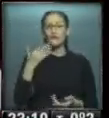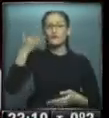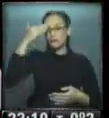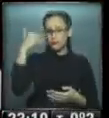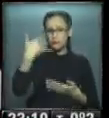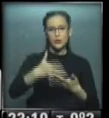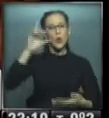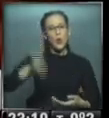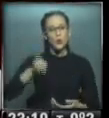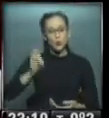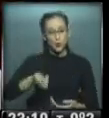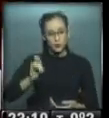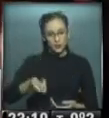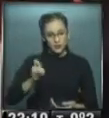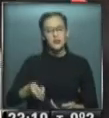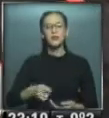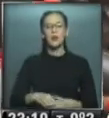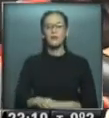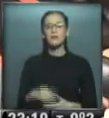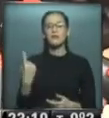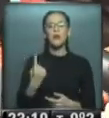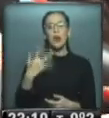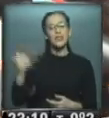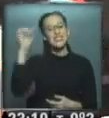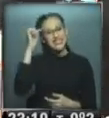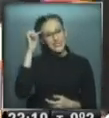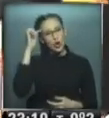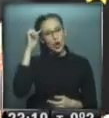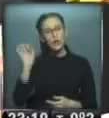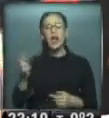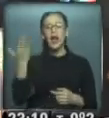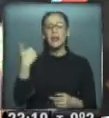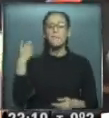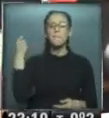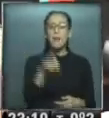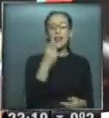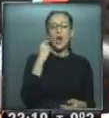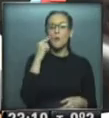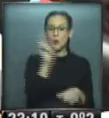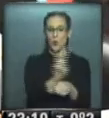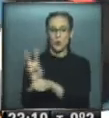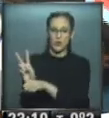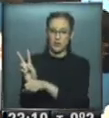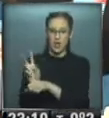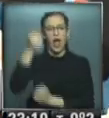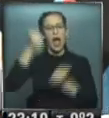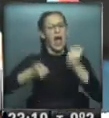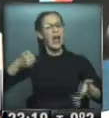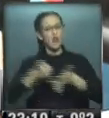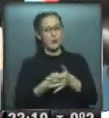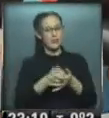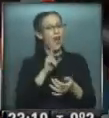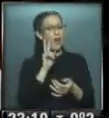para realizar la primera entrevista psicológica por la causa en la que atropelló y mató a un vigilador. Al encontrarse con la viuda